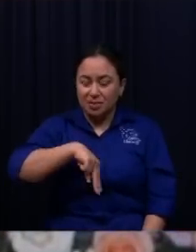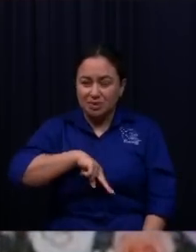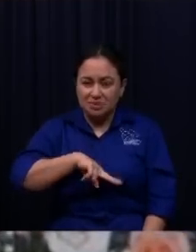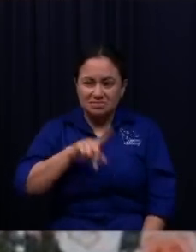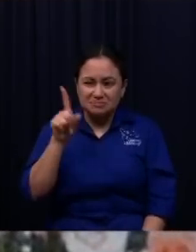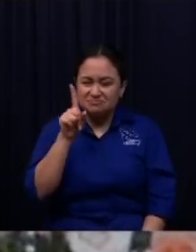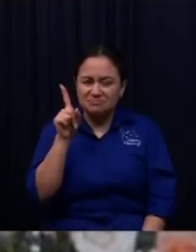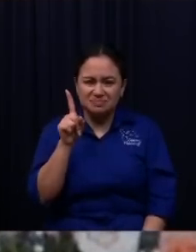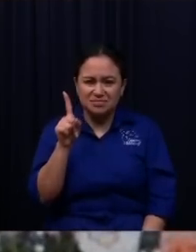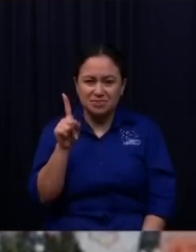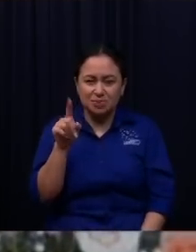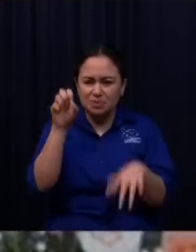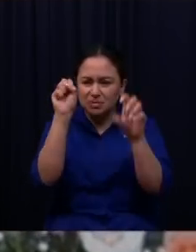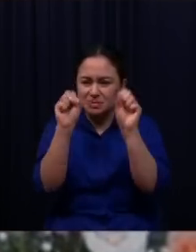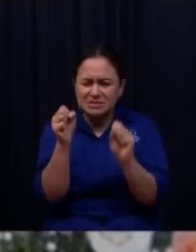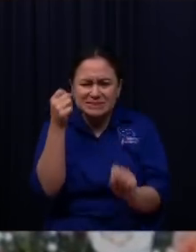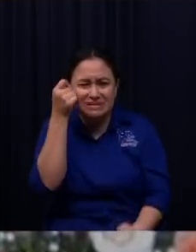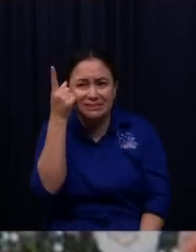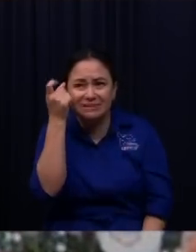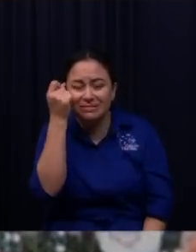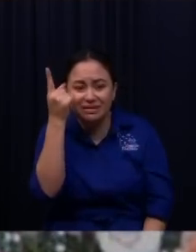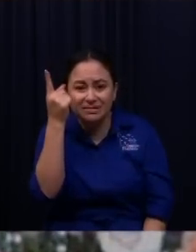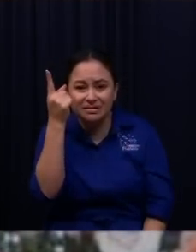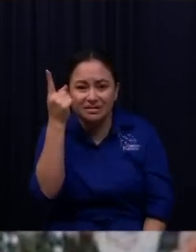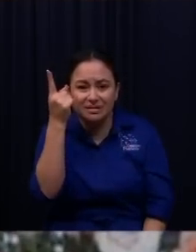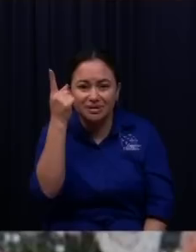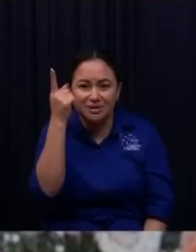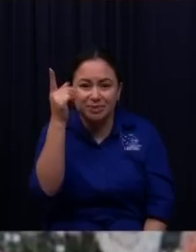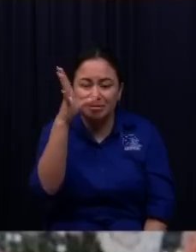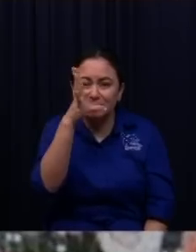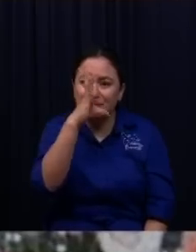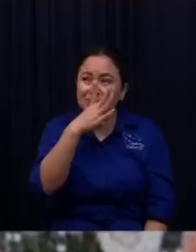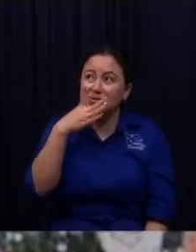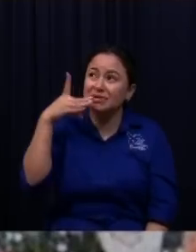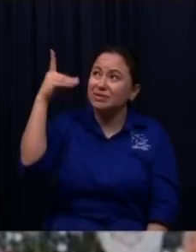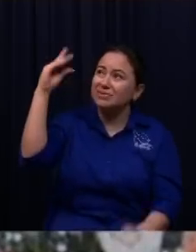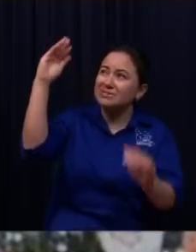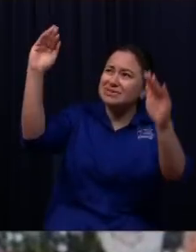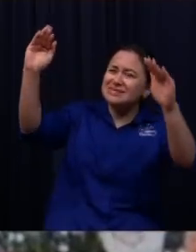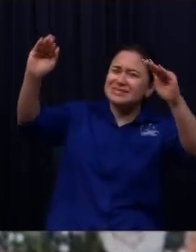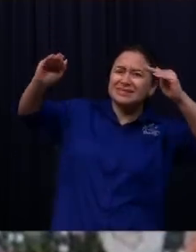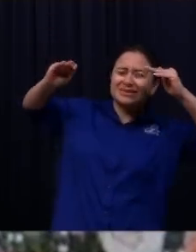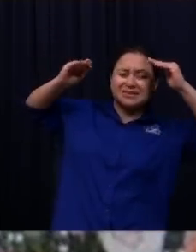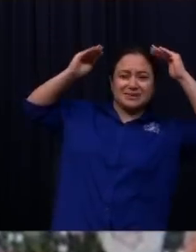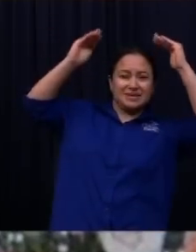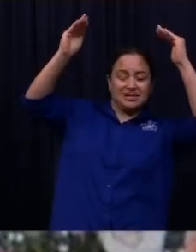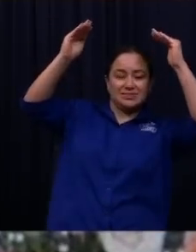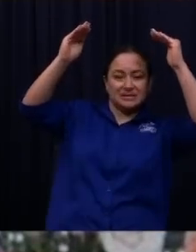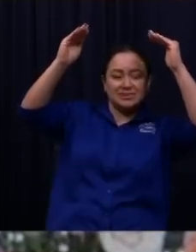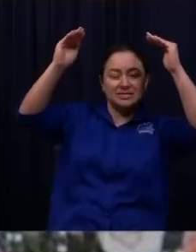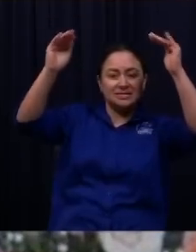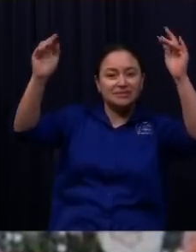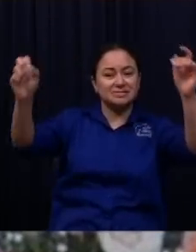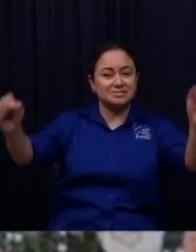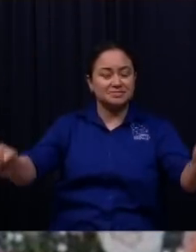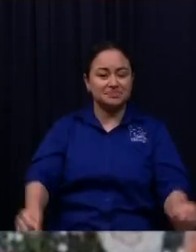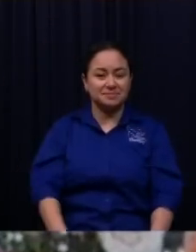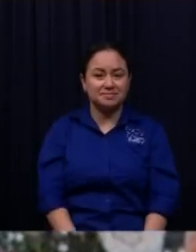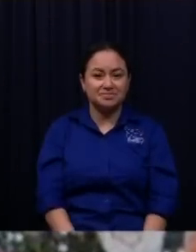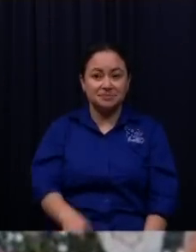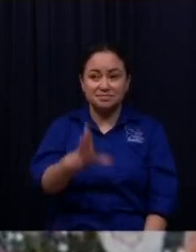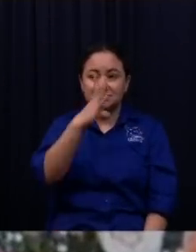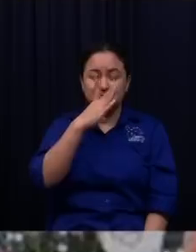dice la Biblia? Dice, Dios es poderoso en la fuerza del entendimiento. Dios